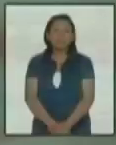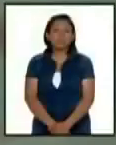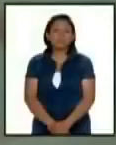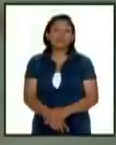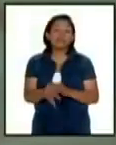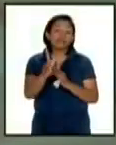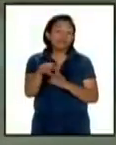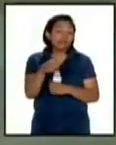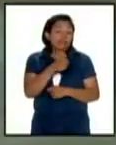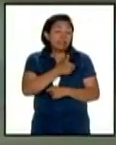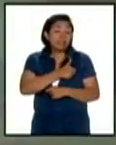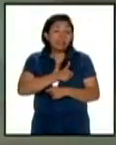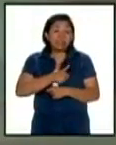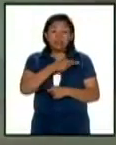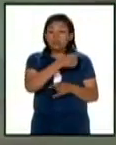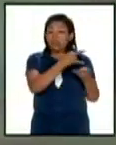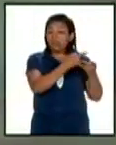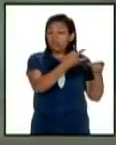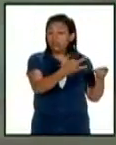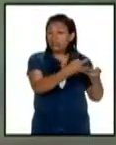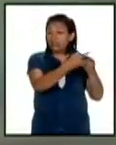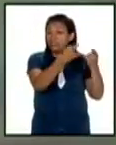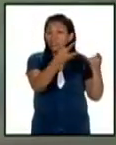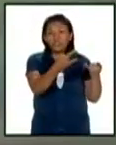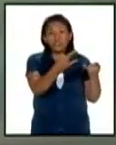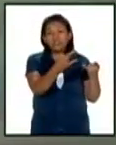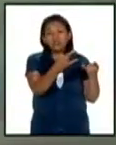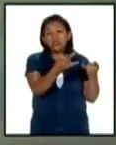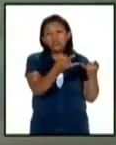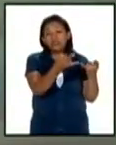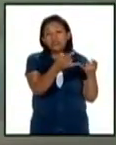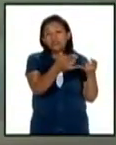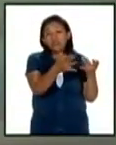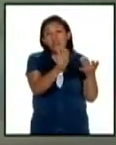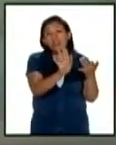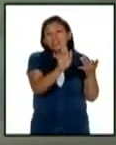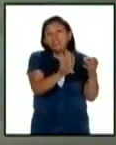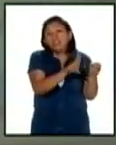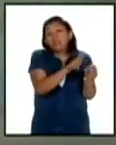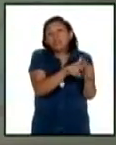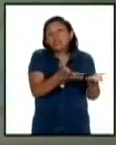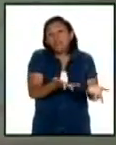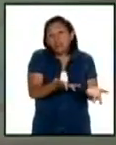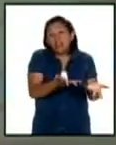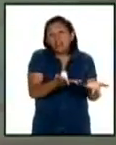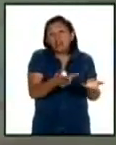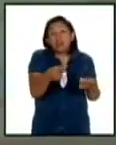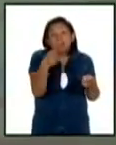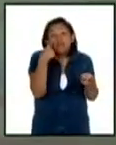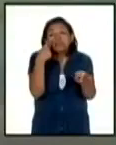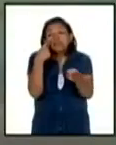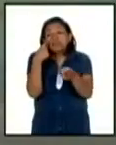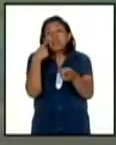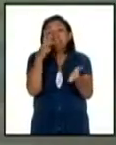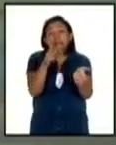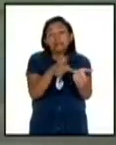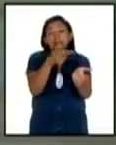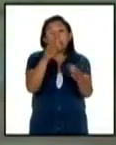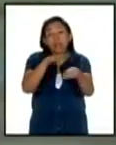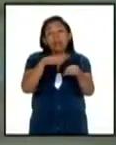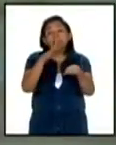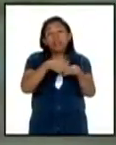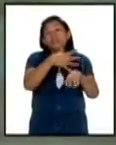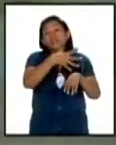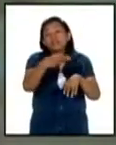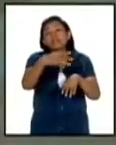Bueno, lamentablemente estos casos son mucho más comunes de los que pensamos. Son casos que se multiplican una y otra vez